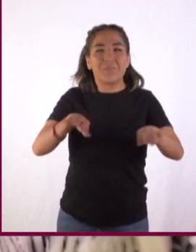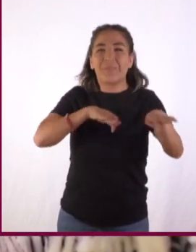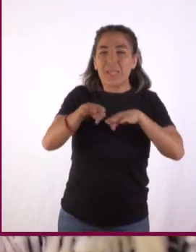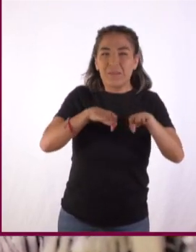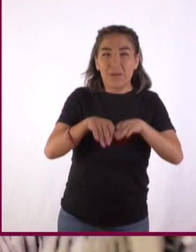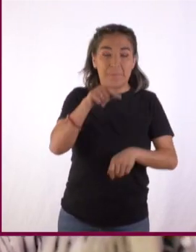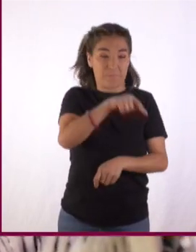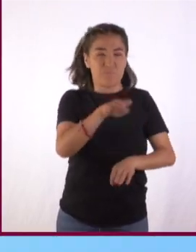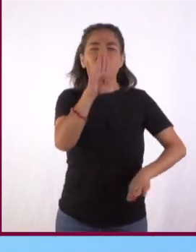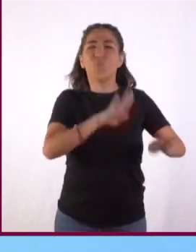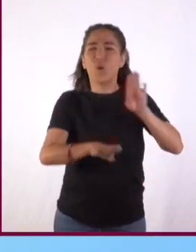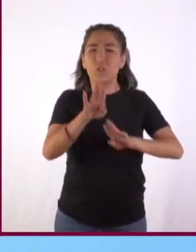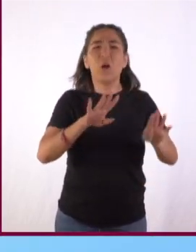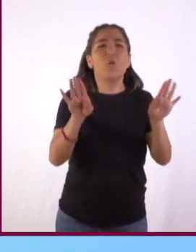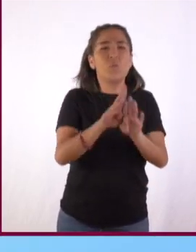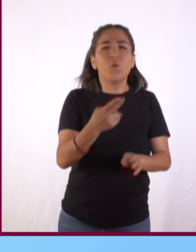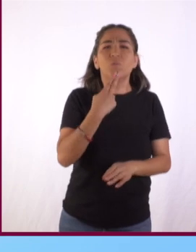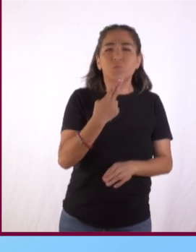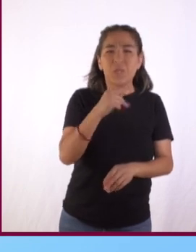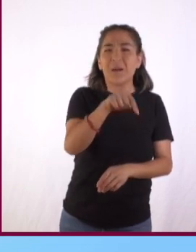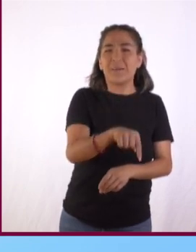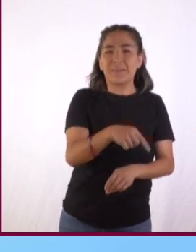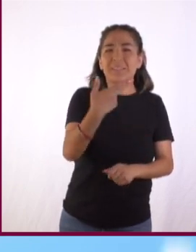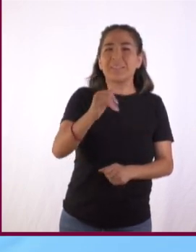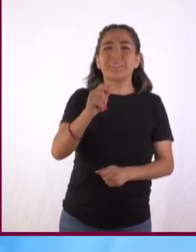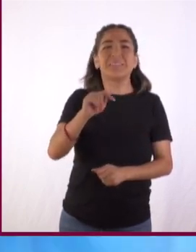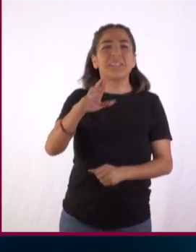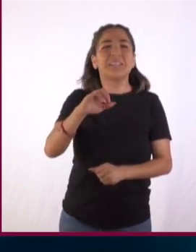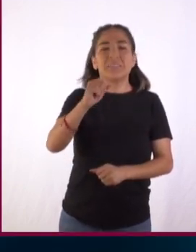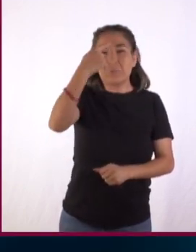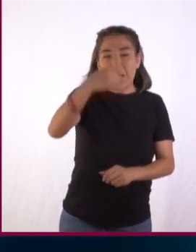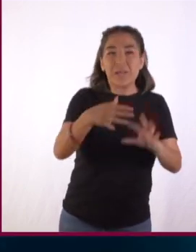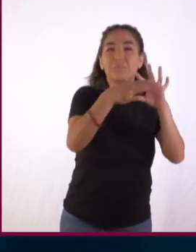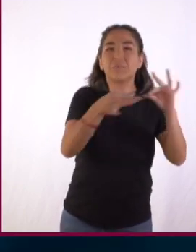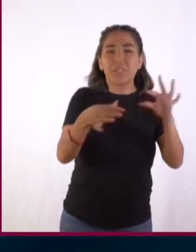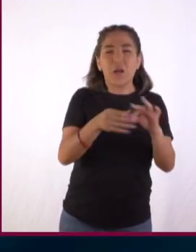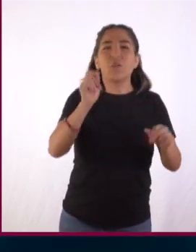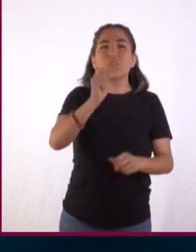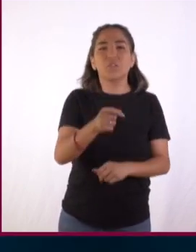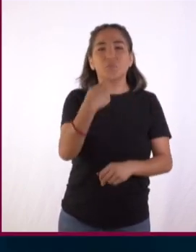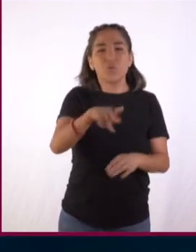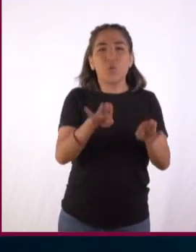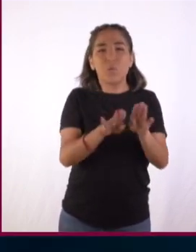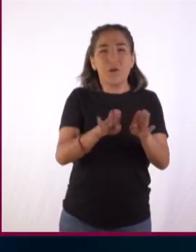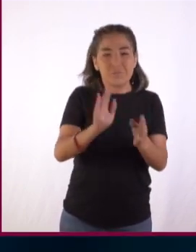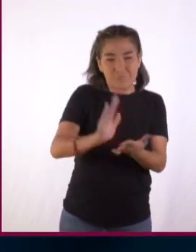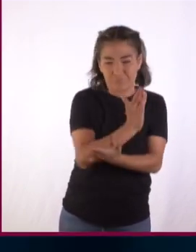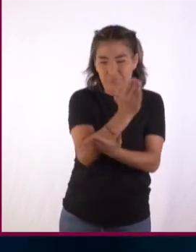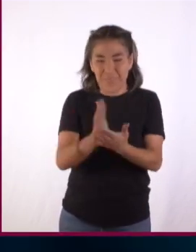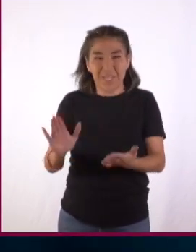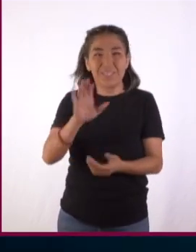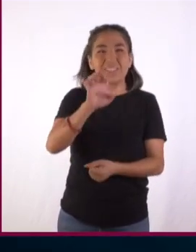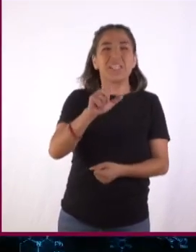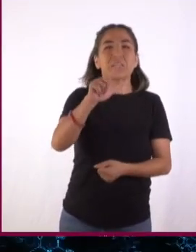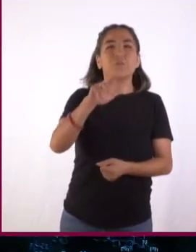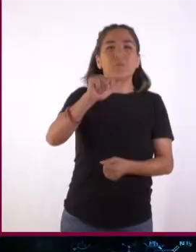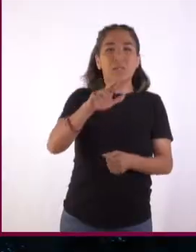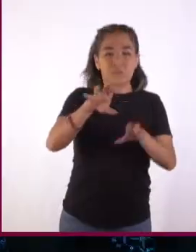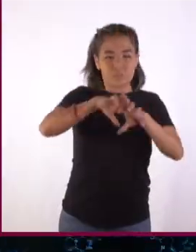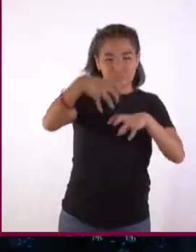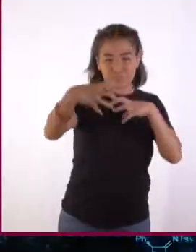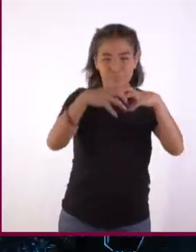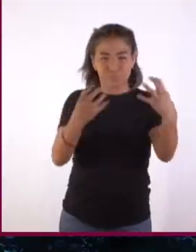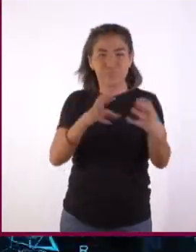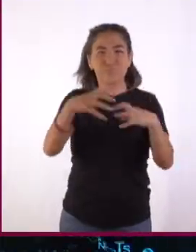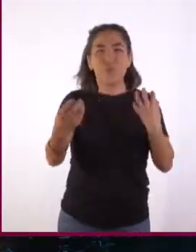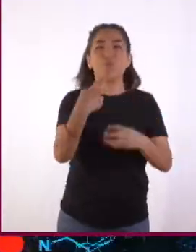sus trabajadores. En biología, se utiliza la histéresis para explicar fenómenos como la división celular y